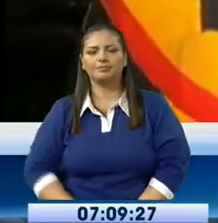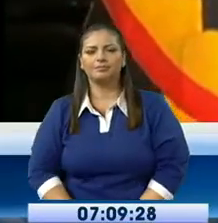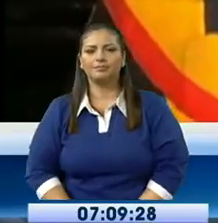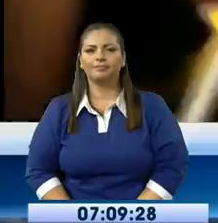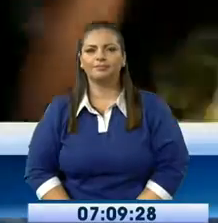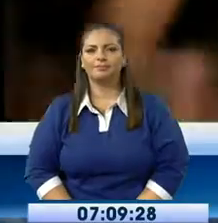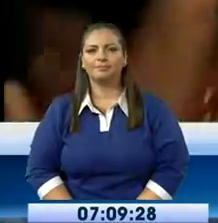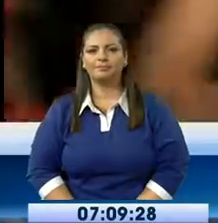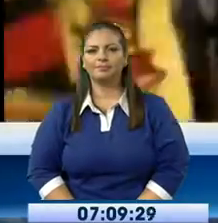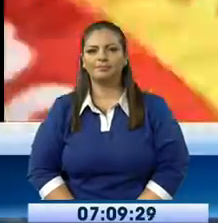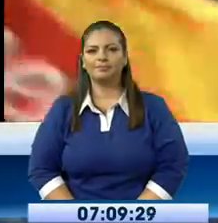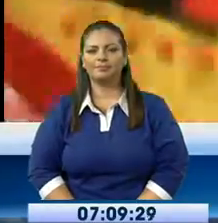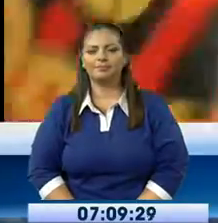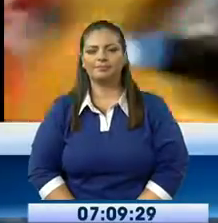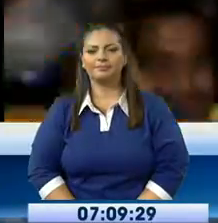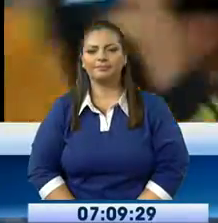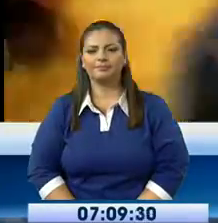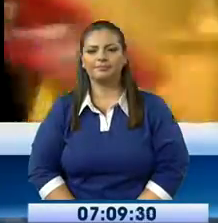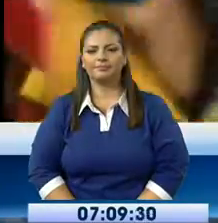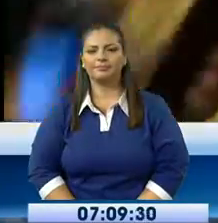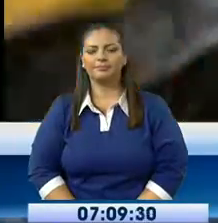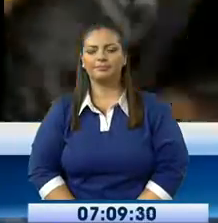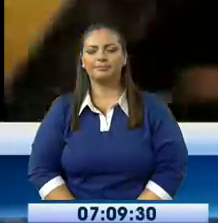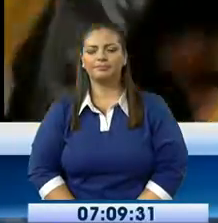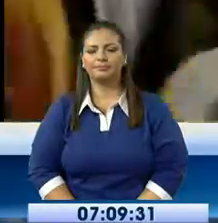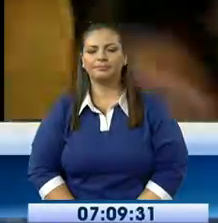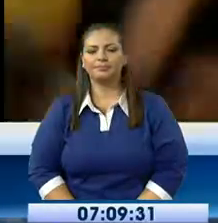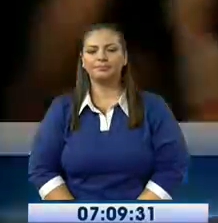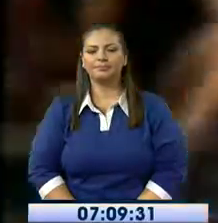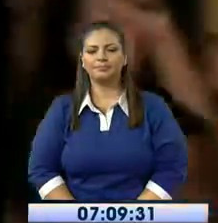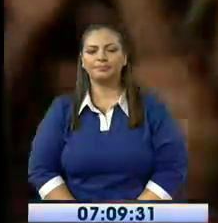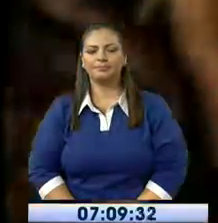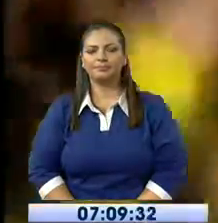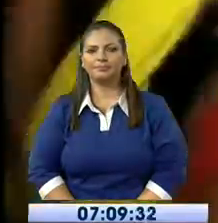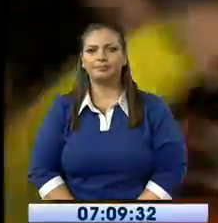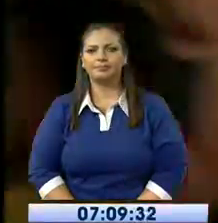Informó Lupcio Salazar.